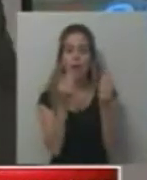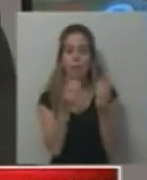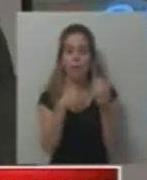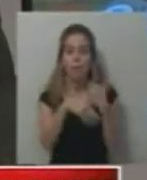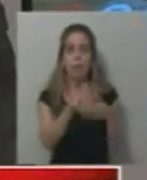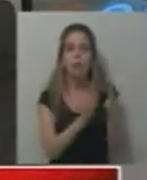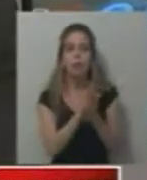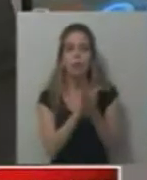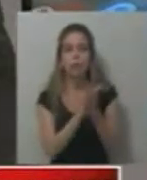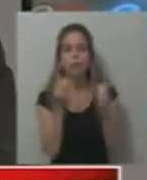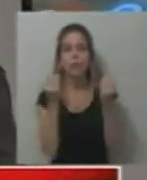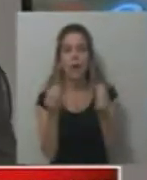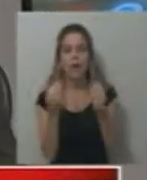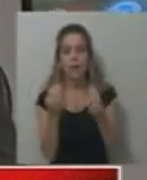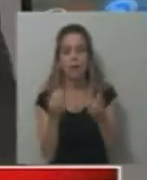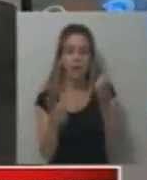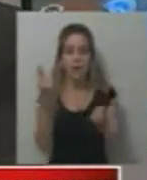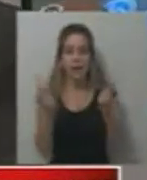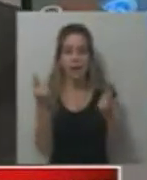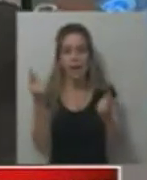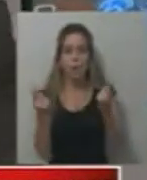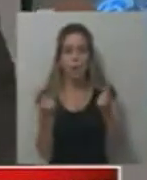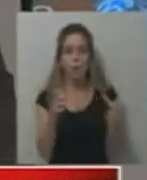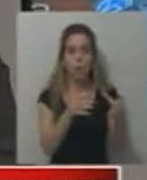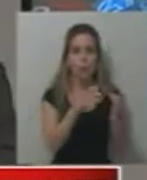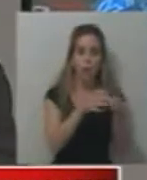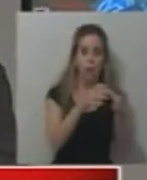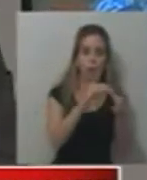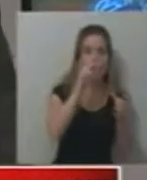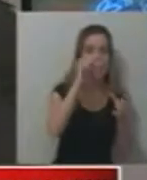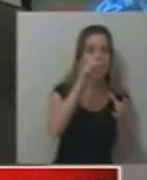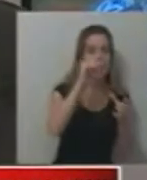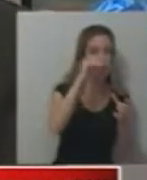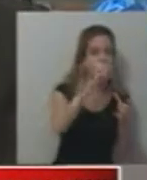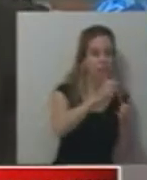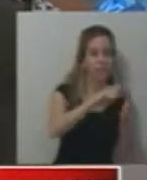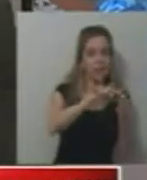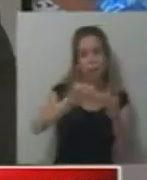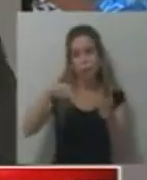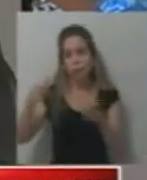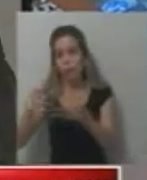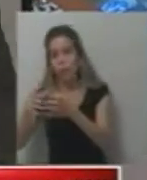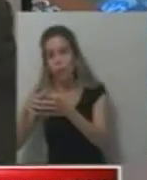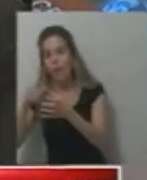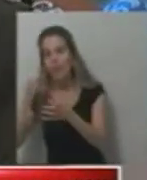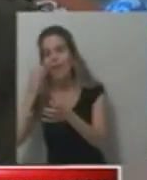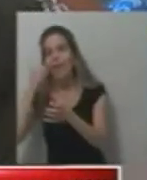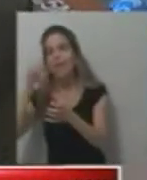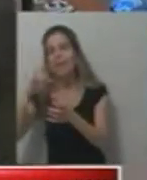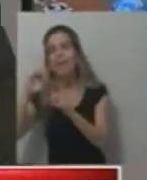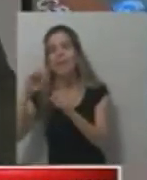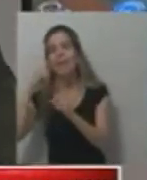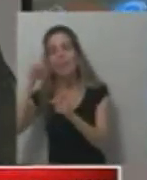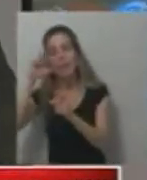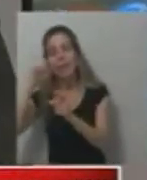claro. Un tipo del centro para la derecha, con todo respeto, como es Capitanich. Centro para la izquierda. Pero Capitanich vino el